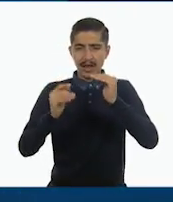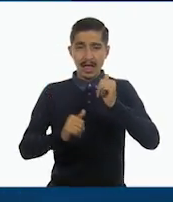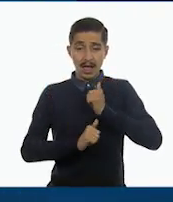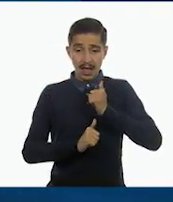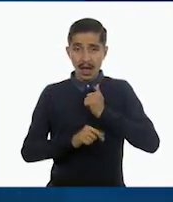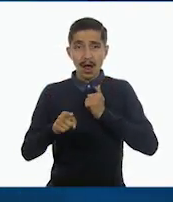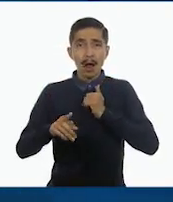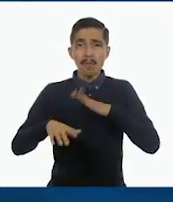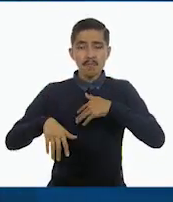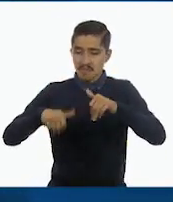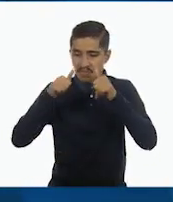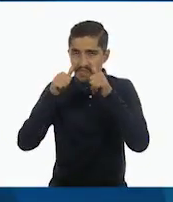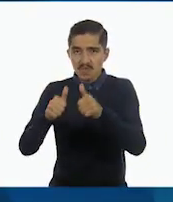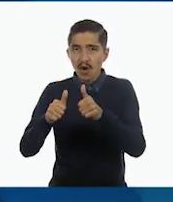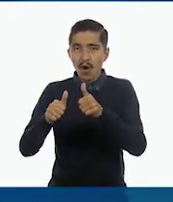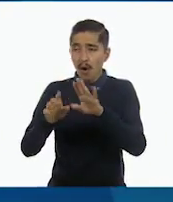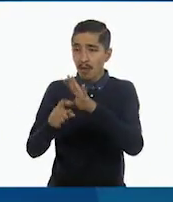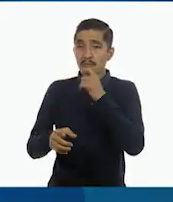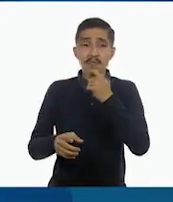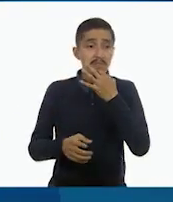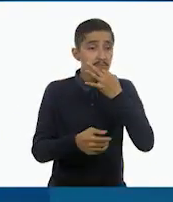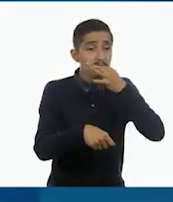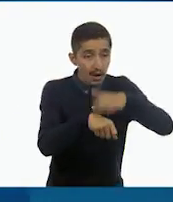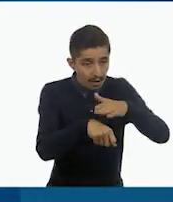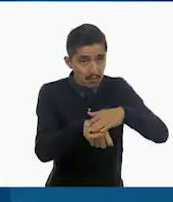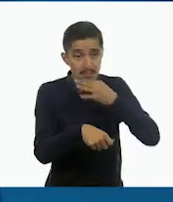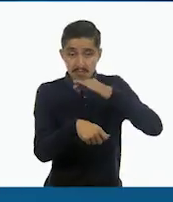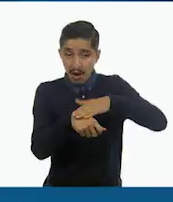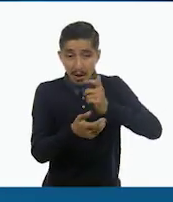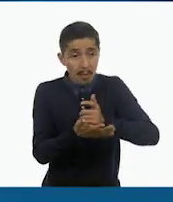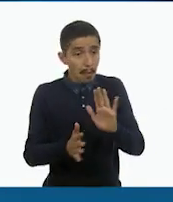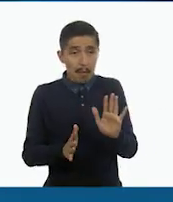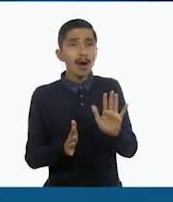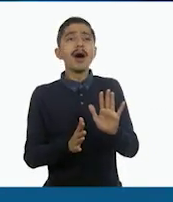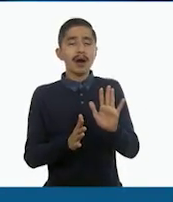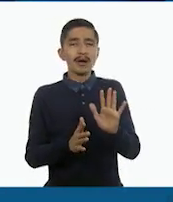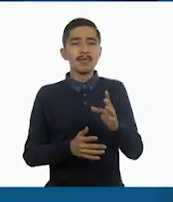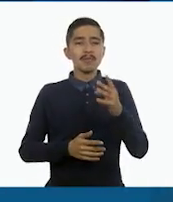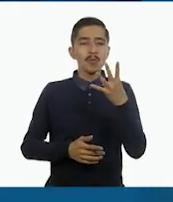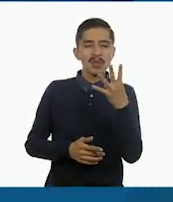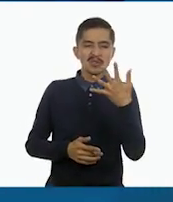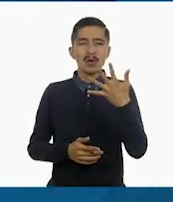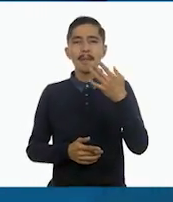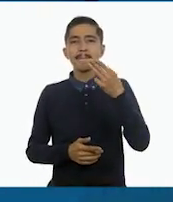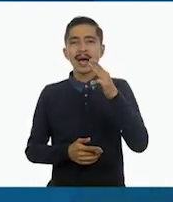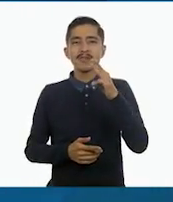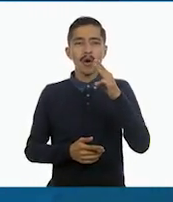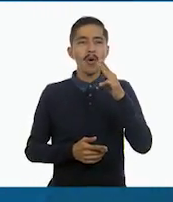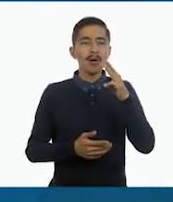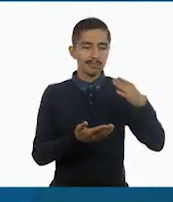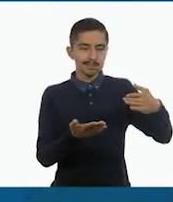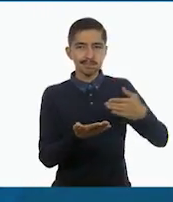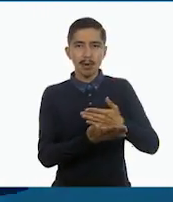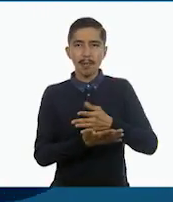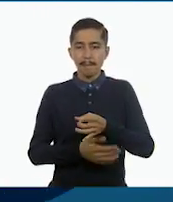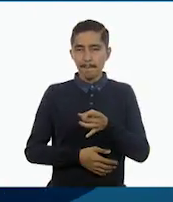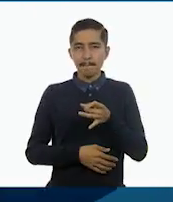no atendió las advertencias y el 4 y 5 de mayo las tropas de Zaragoza lo derrotaron.